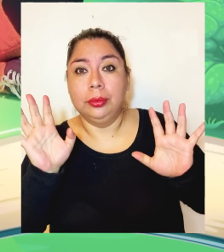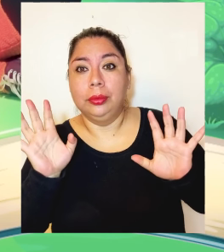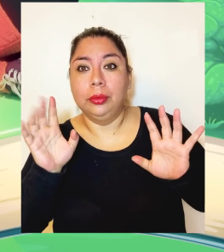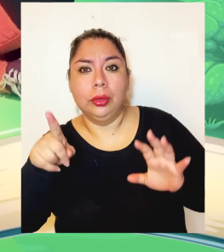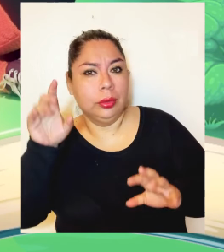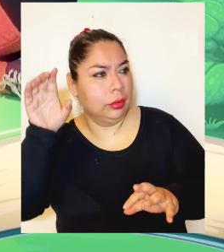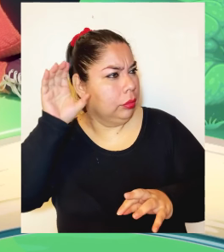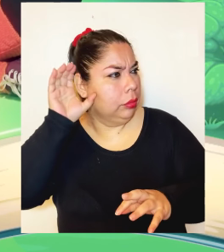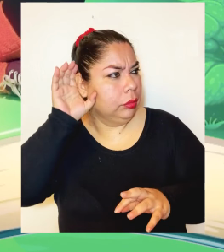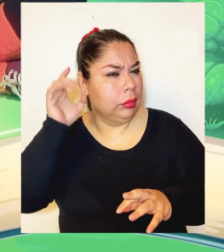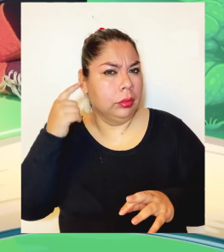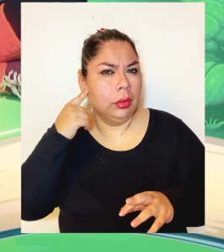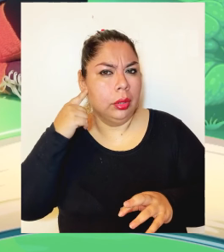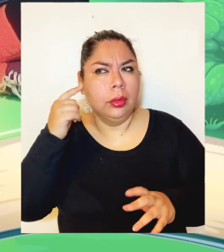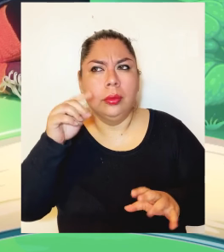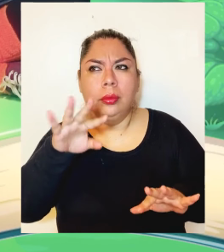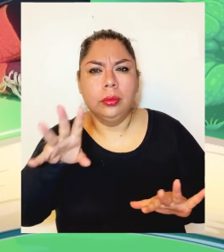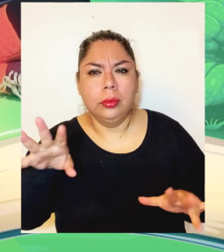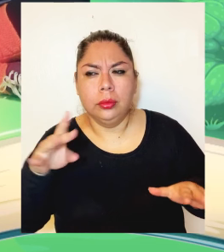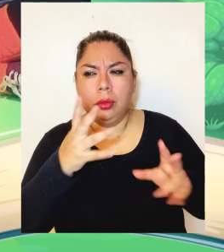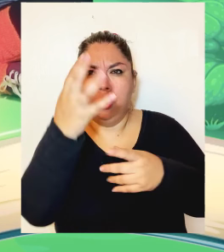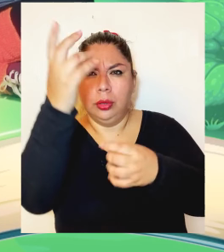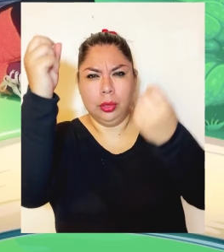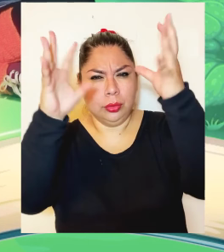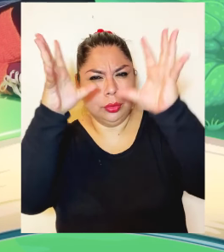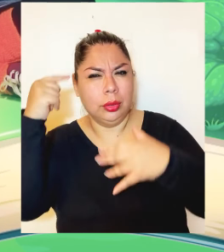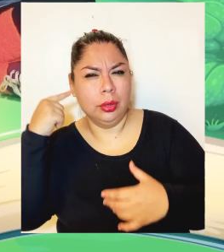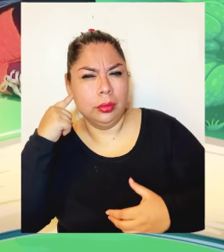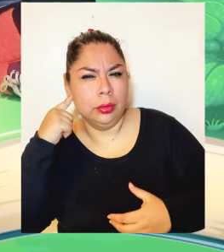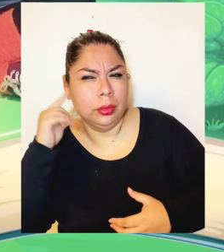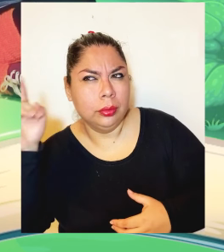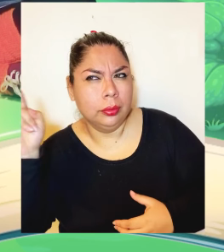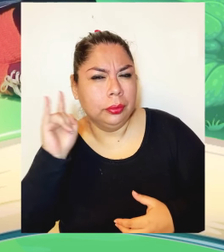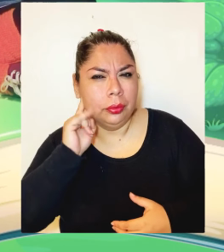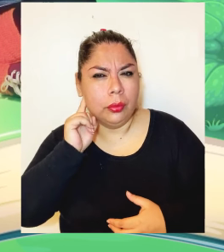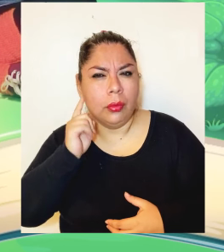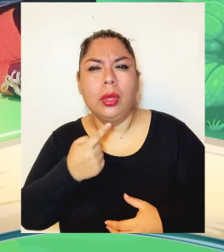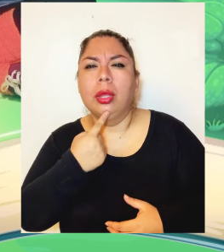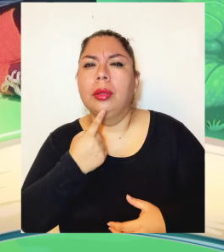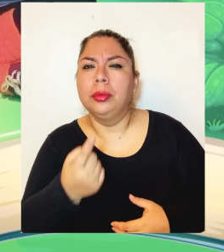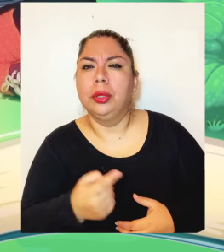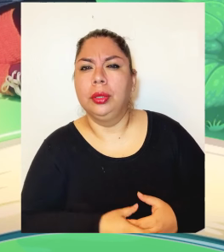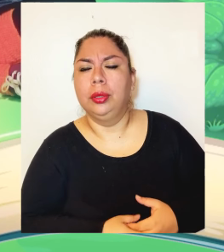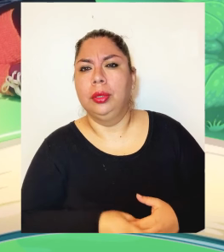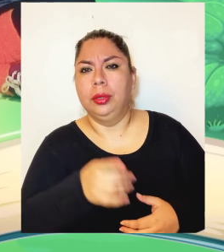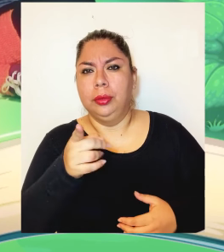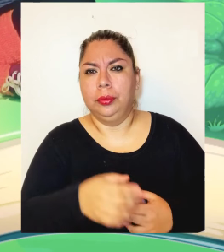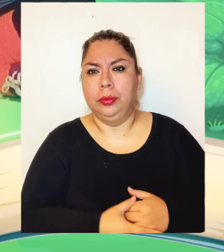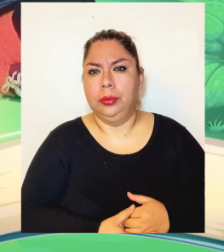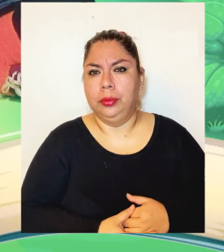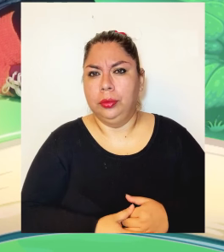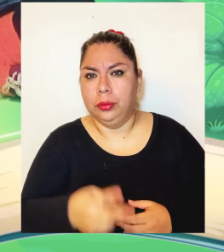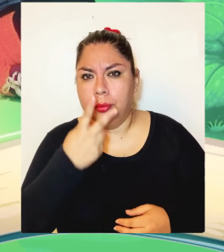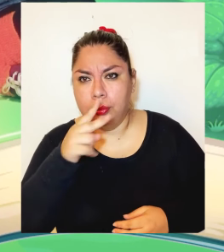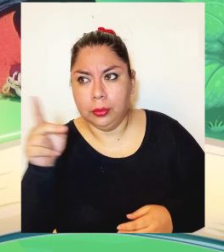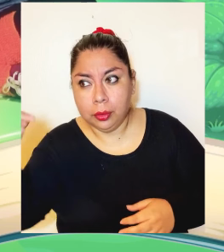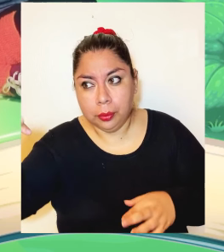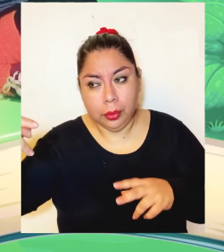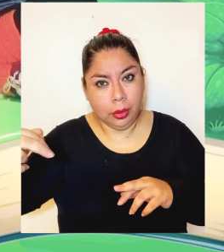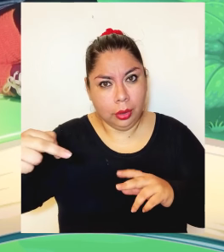sonido extraño entre los árboles, como si algo estuviera viniendo hacia